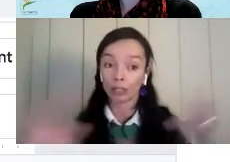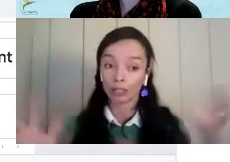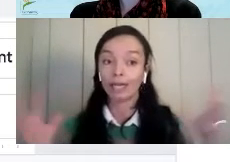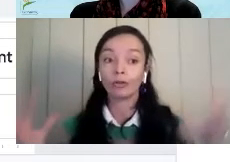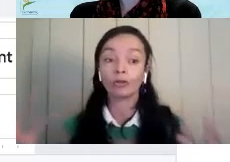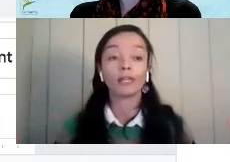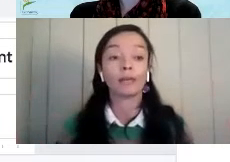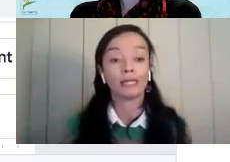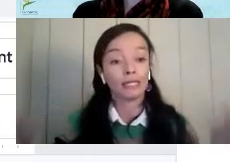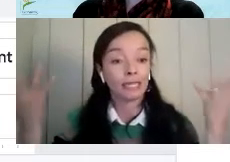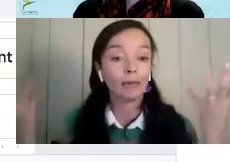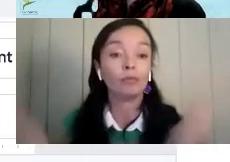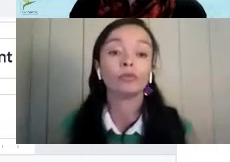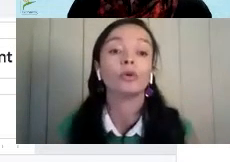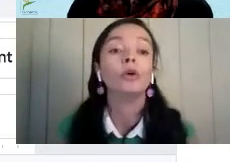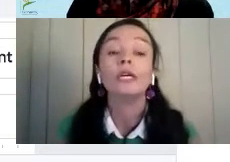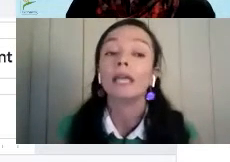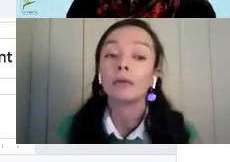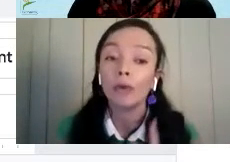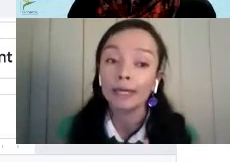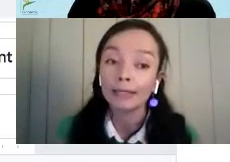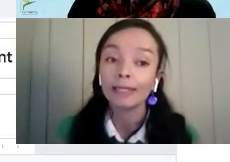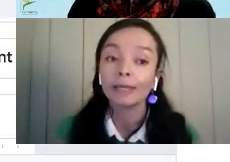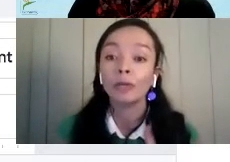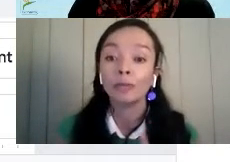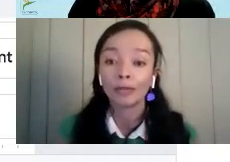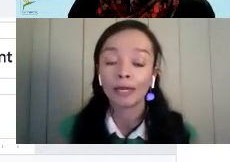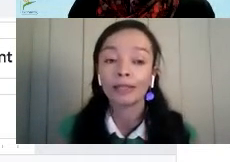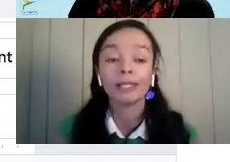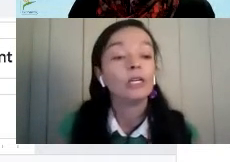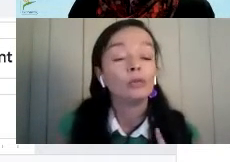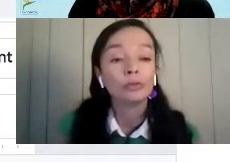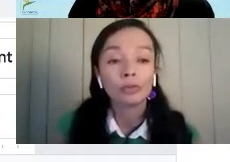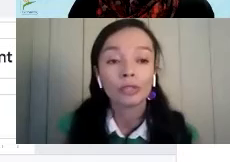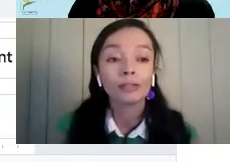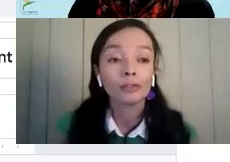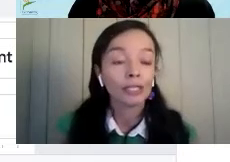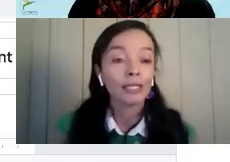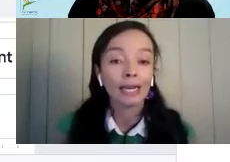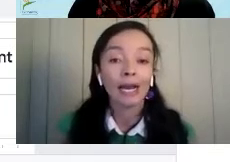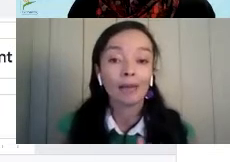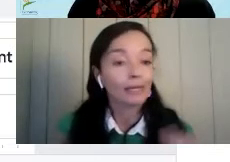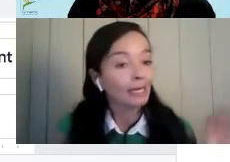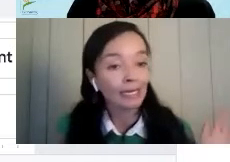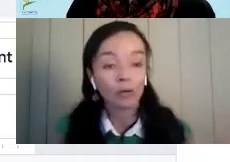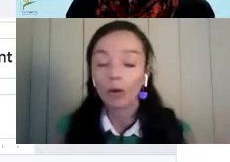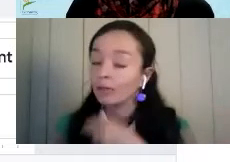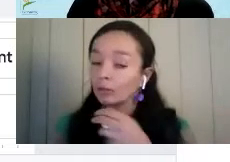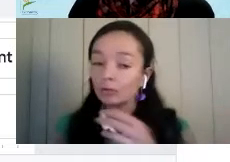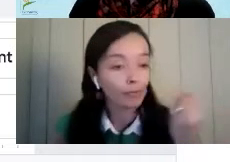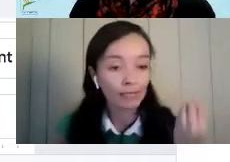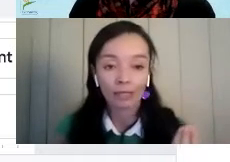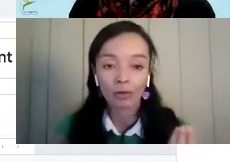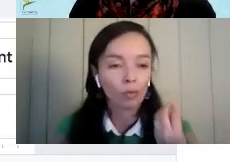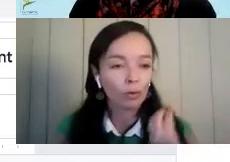todos, que sea algo de aprendizaje mútuo. Acuérdese, muy importante. Ustedes no tienen que aprender el lenguaje